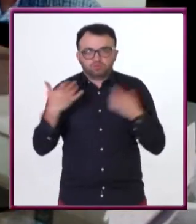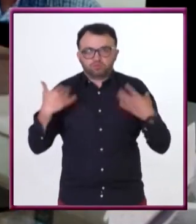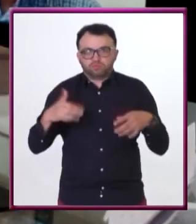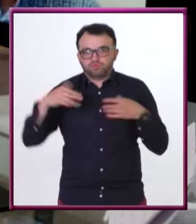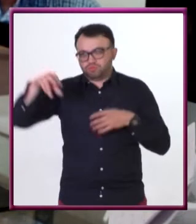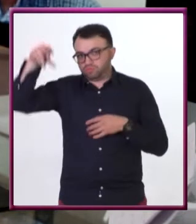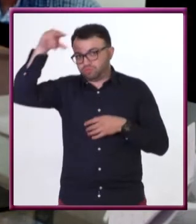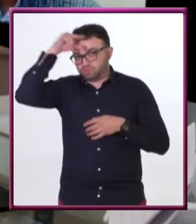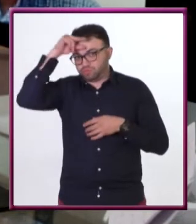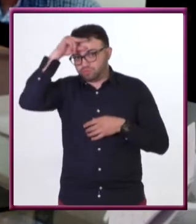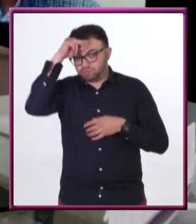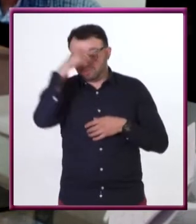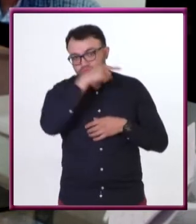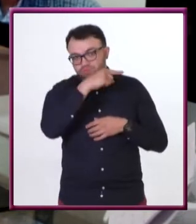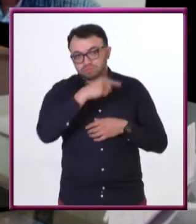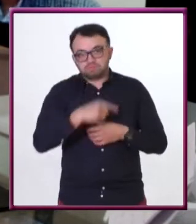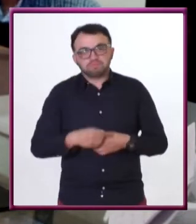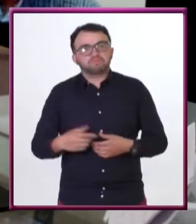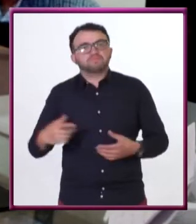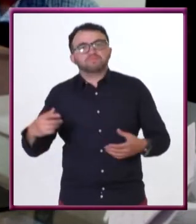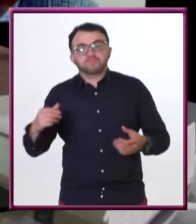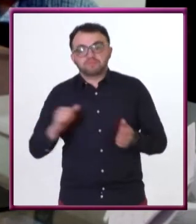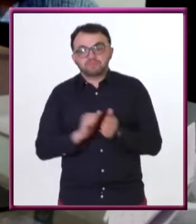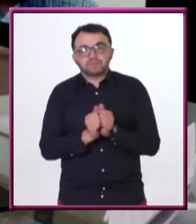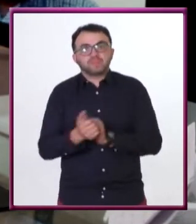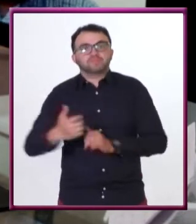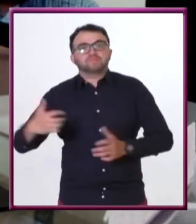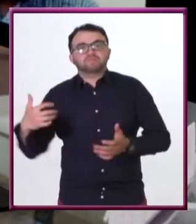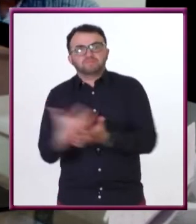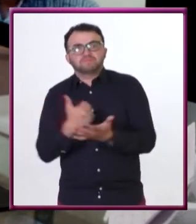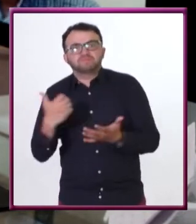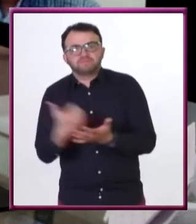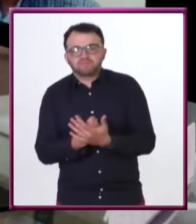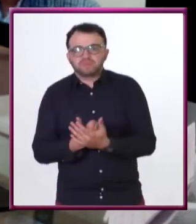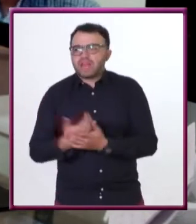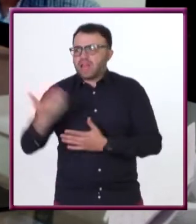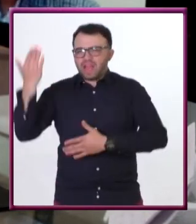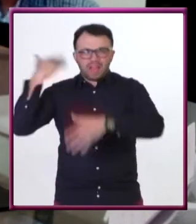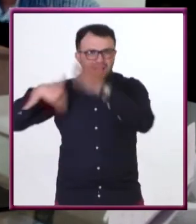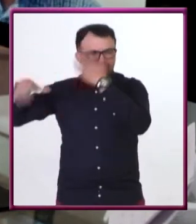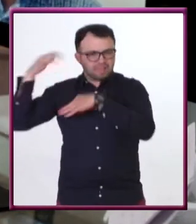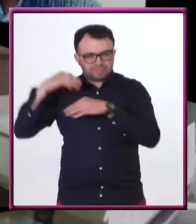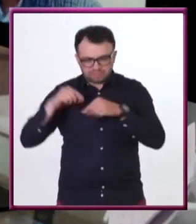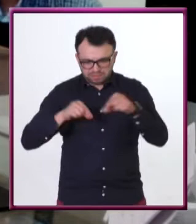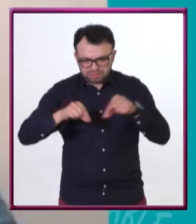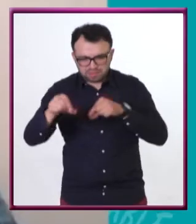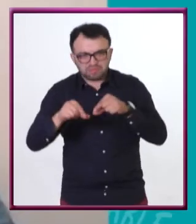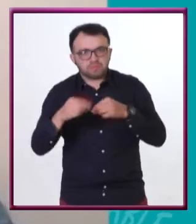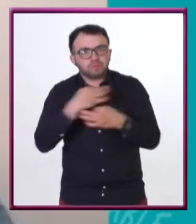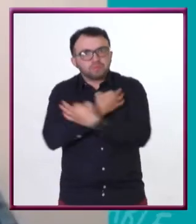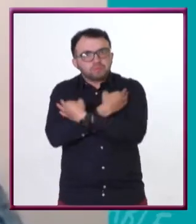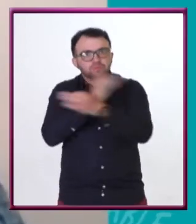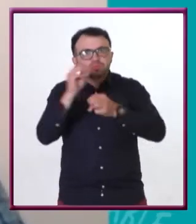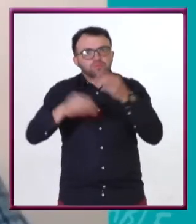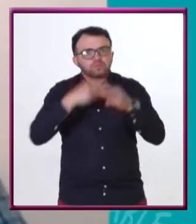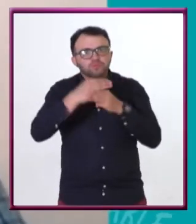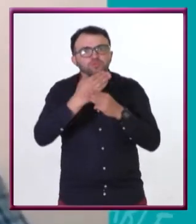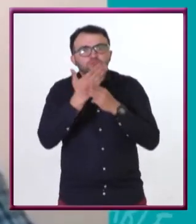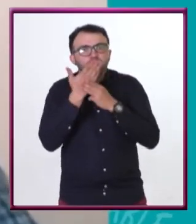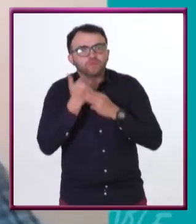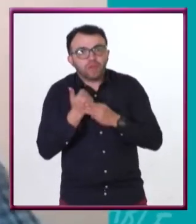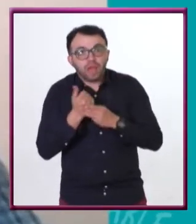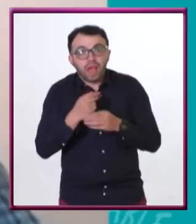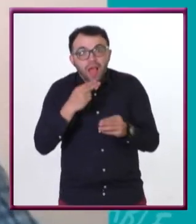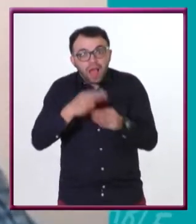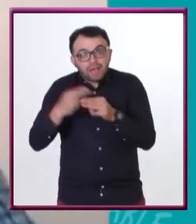De hecho, el ajedrez nunca tuvo tanta difusión a nivel mundial como en el 73, en esa final de